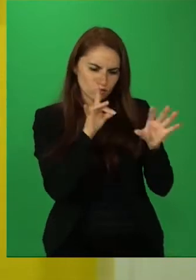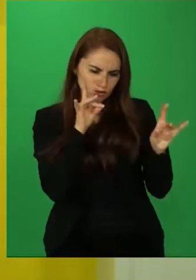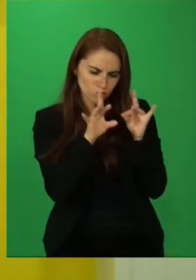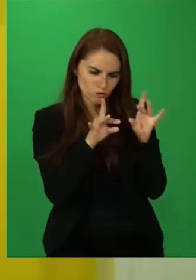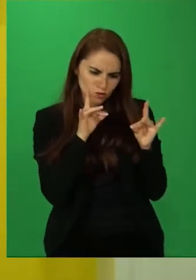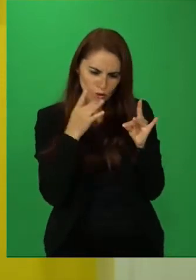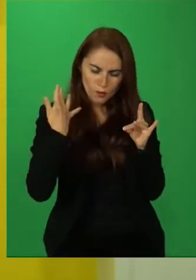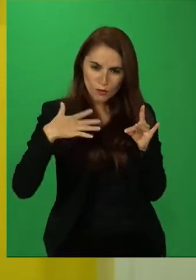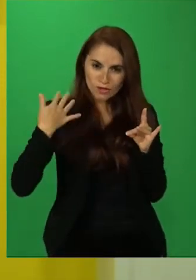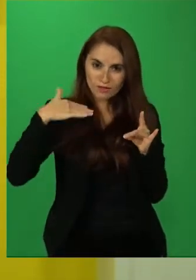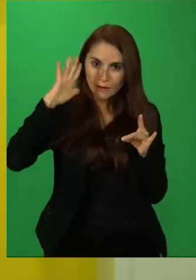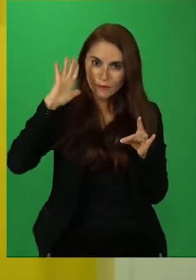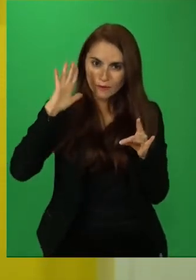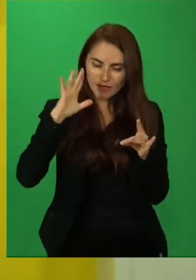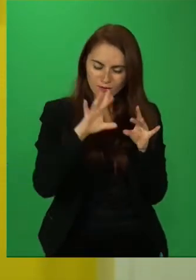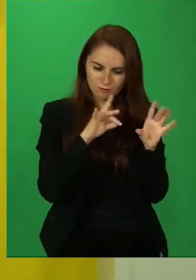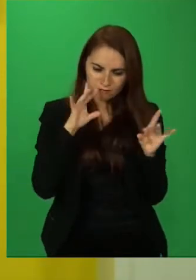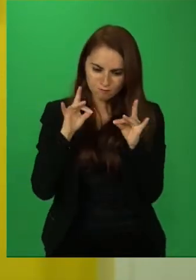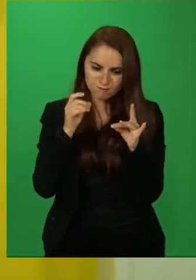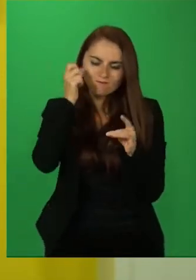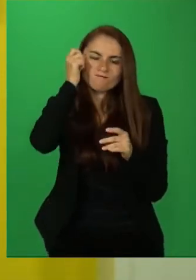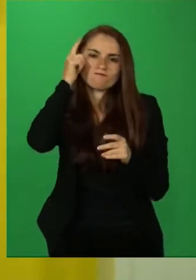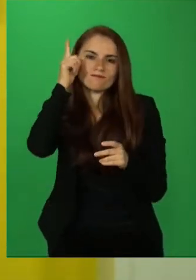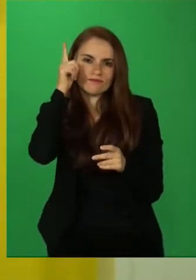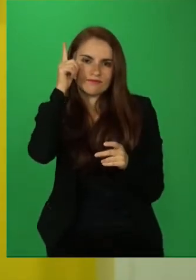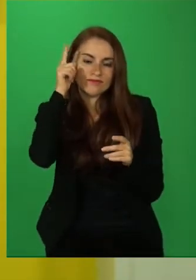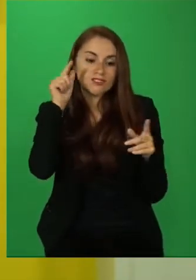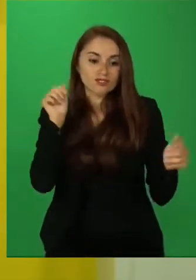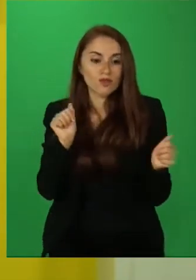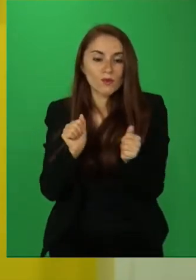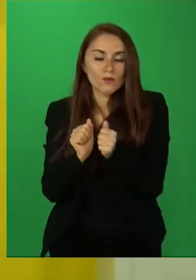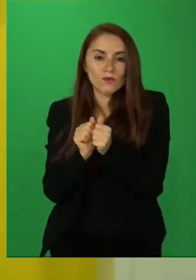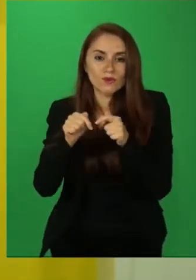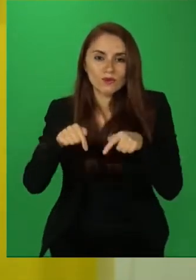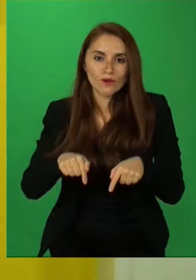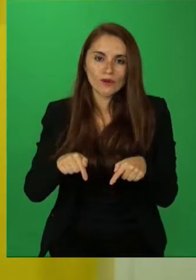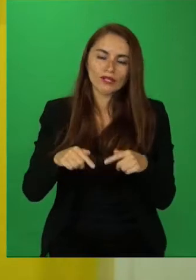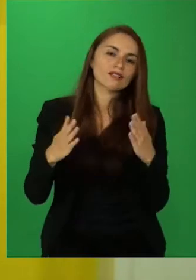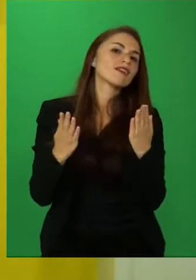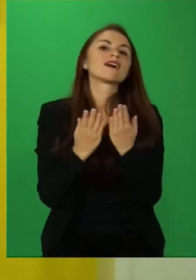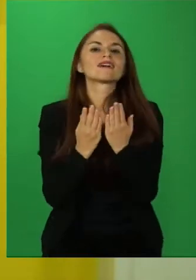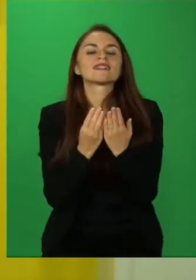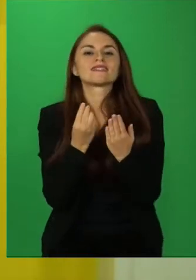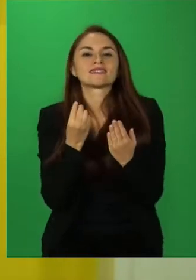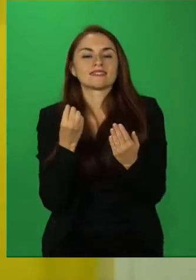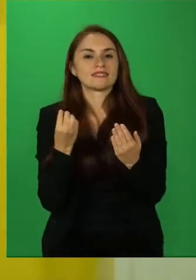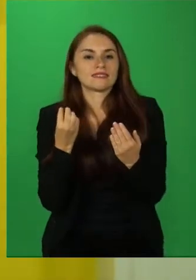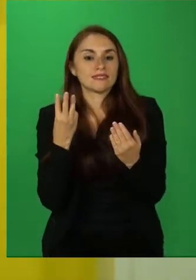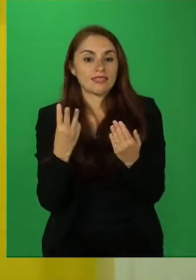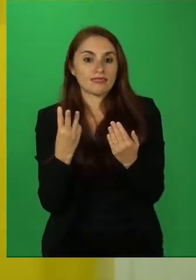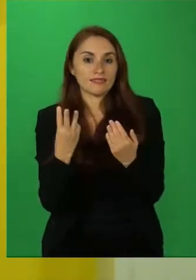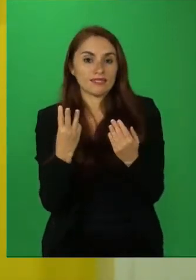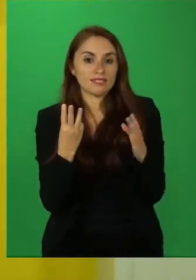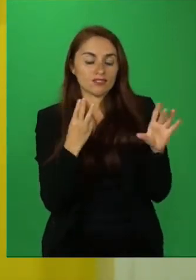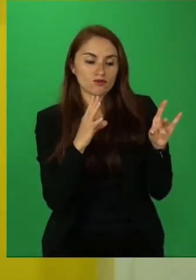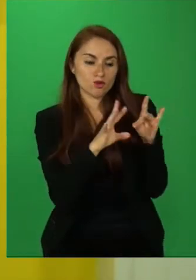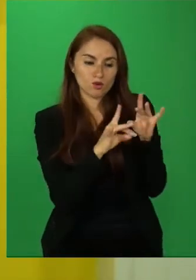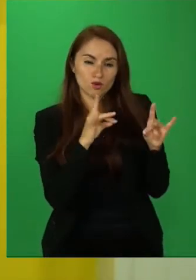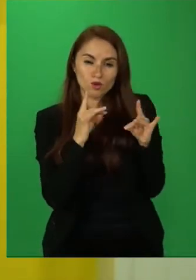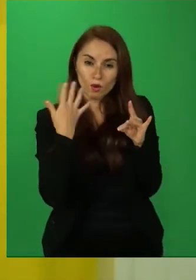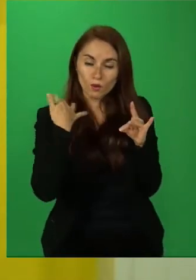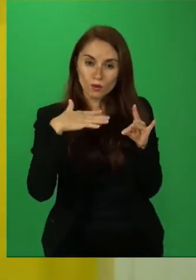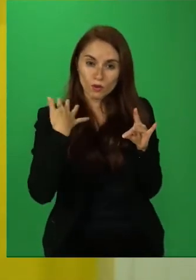más importantes. Por lo tanto, ¿qué vamos a hacer en esta clase con esos elementos importantes que pudiste